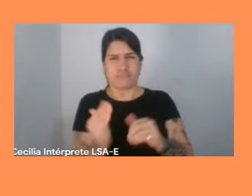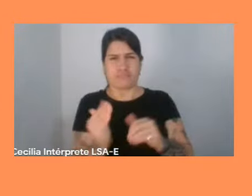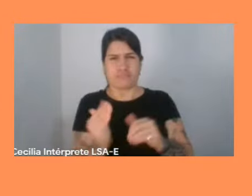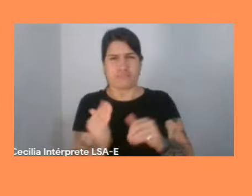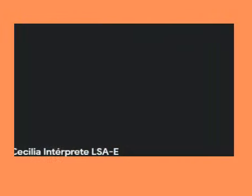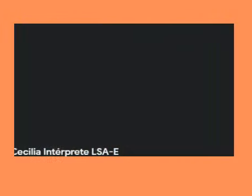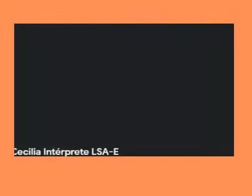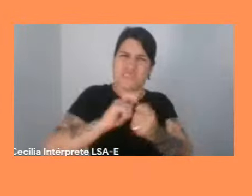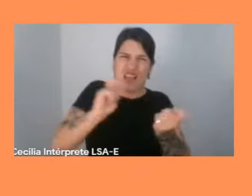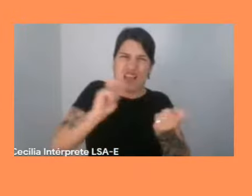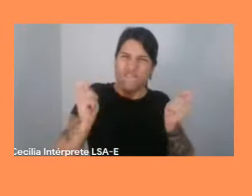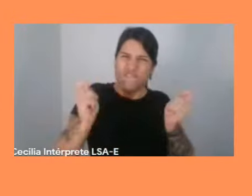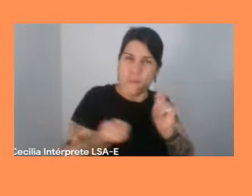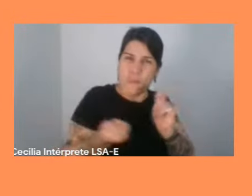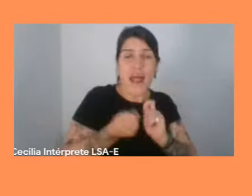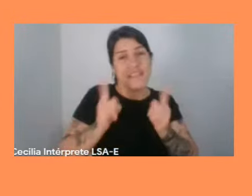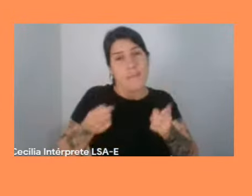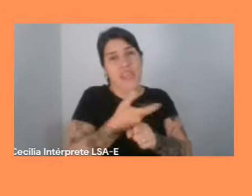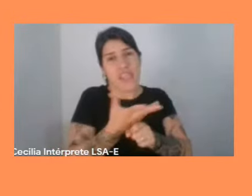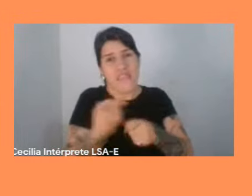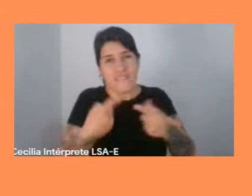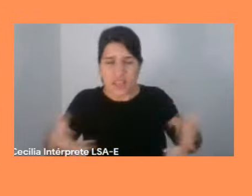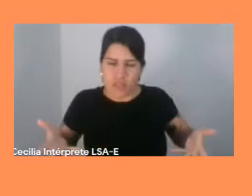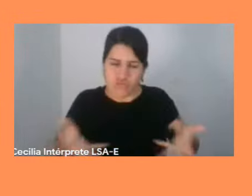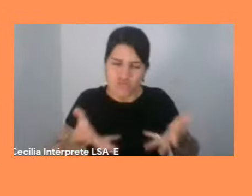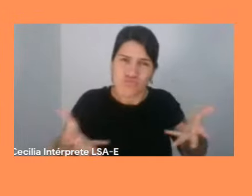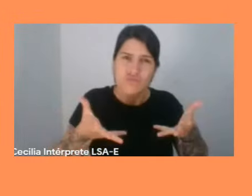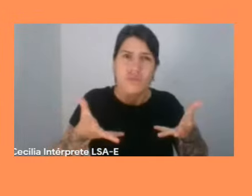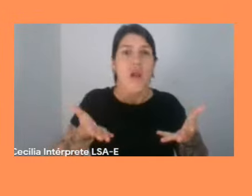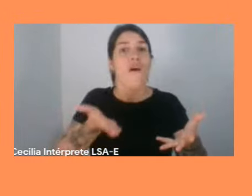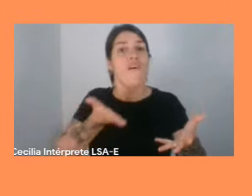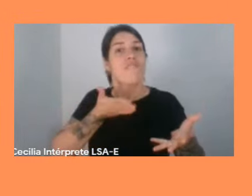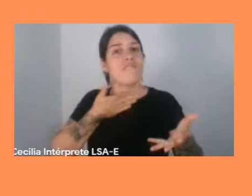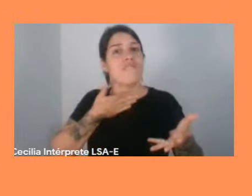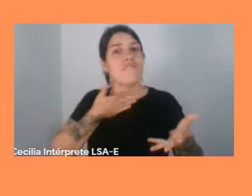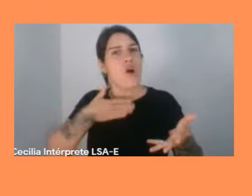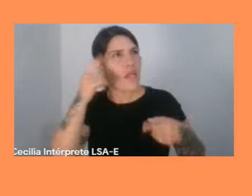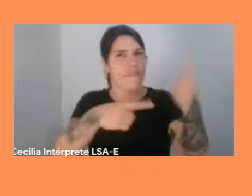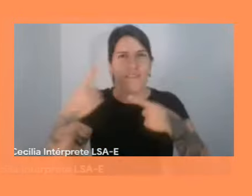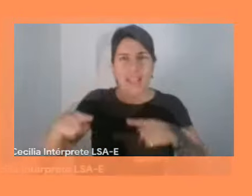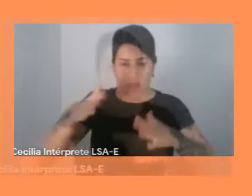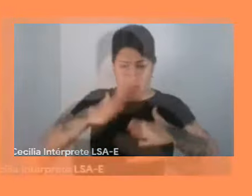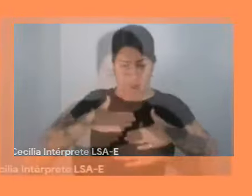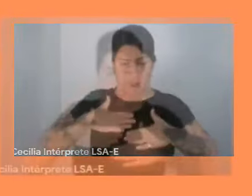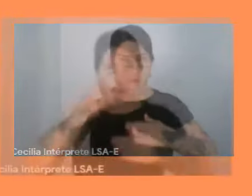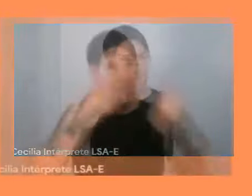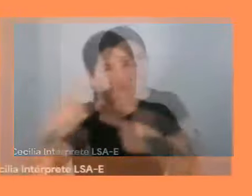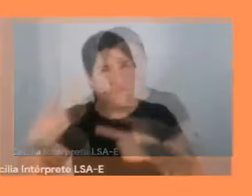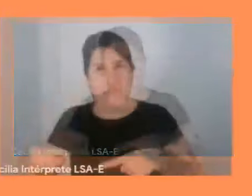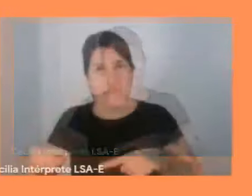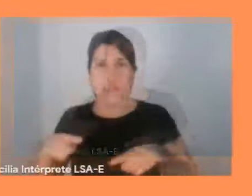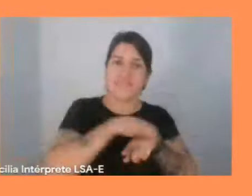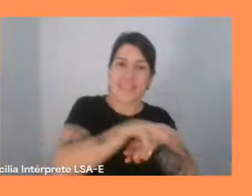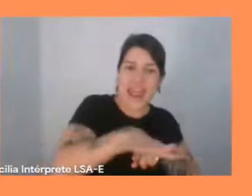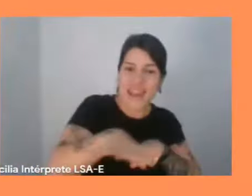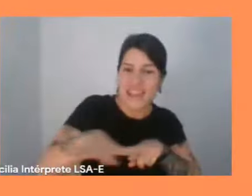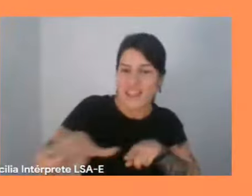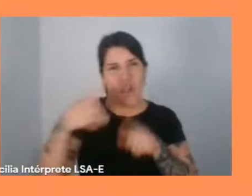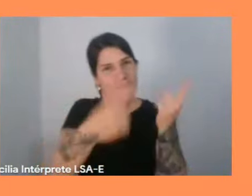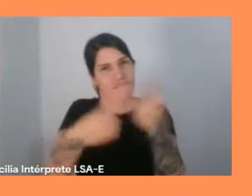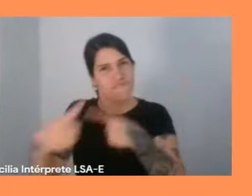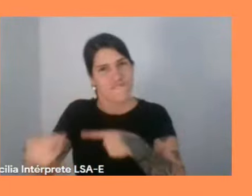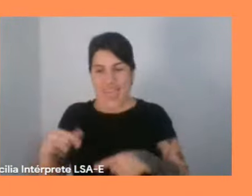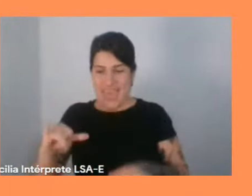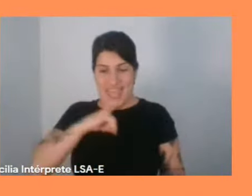de voces, cuerpos, territorios e identidades que somos. Poder reconocer que lo diverso implica